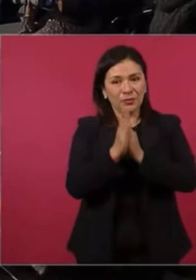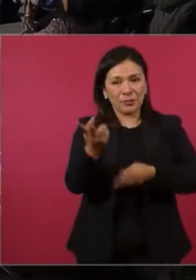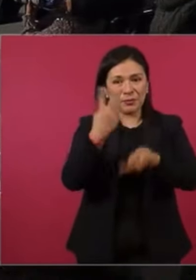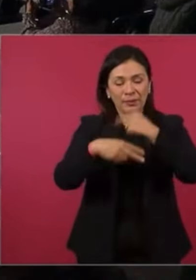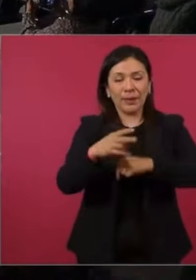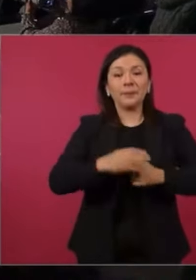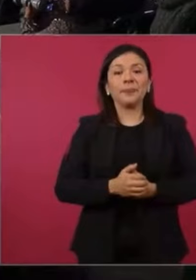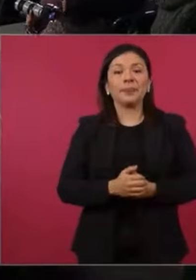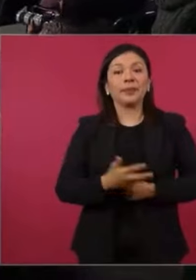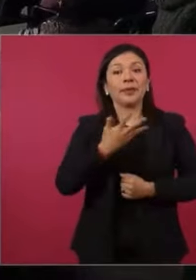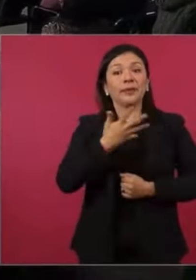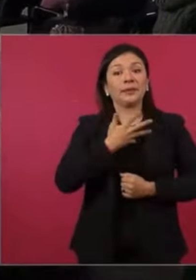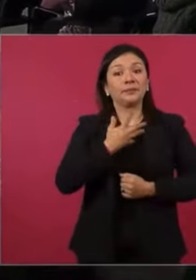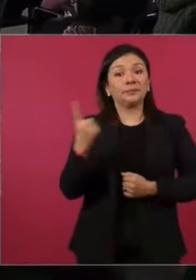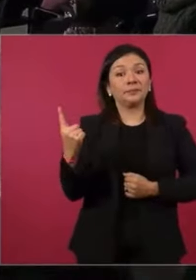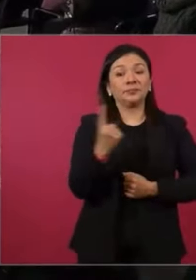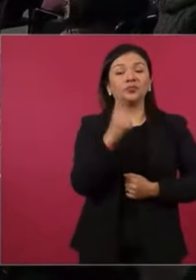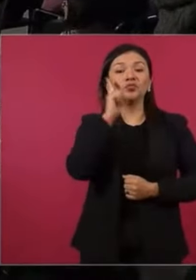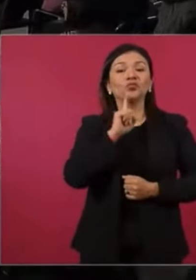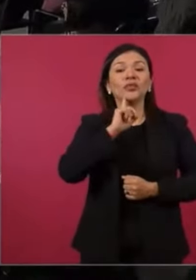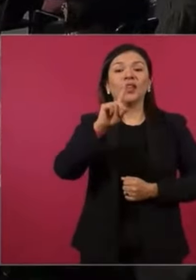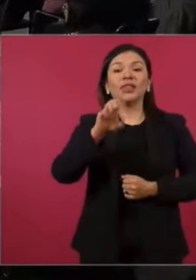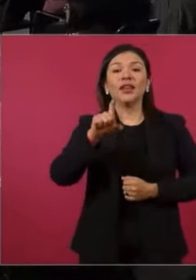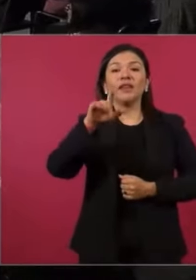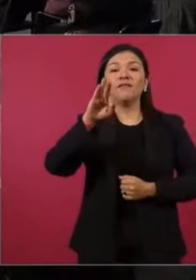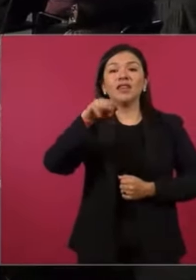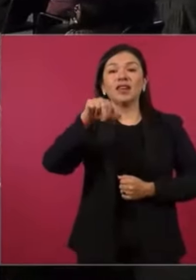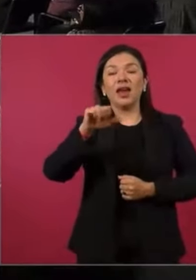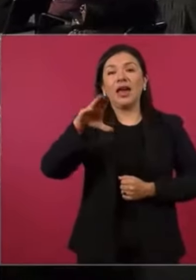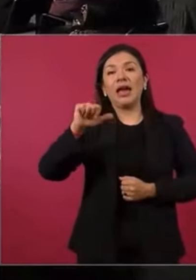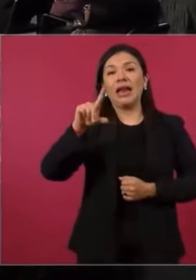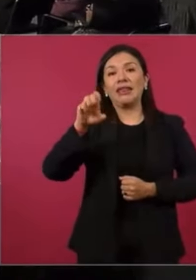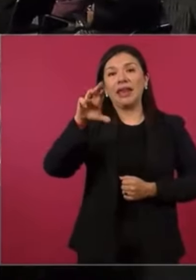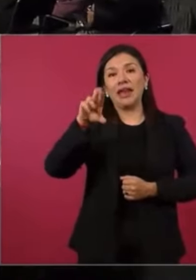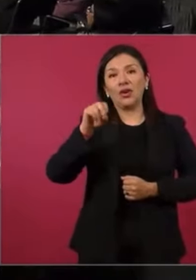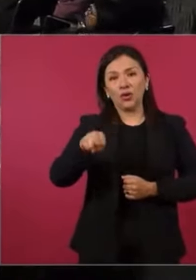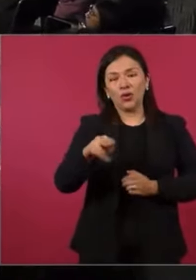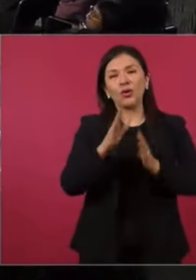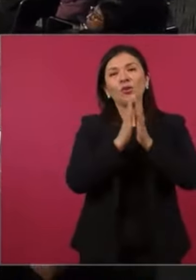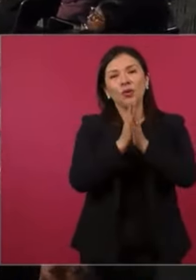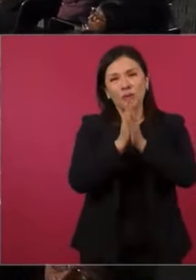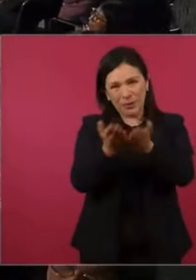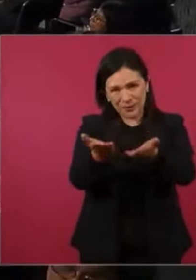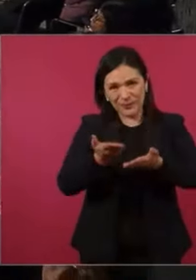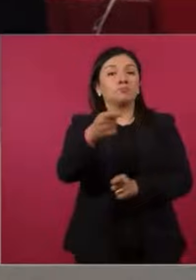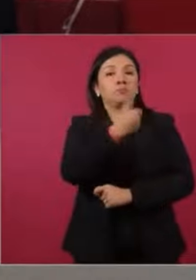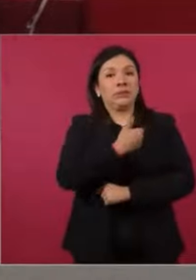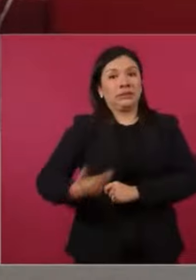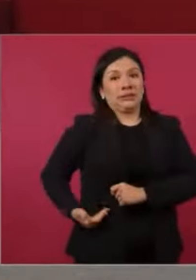Está con nosotros Delfina Calderón. Por favor, Delfina, adelante.